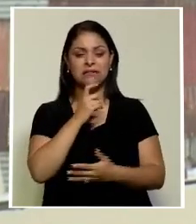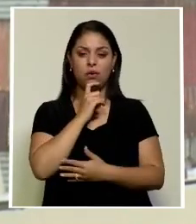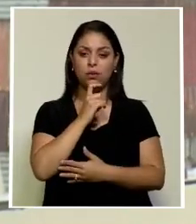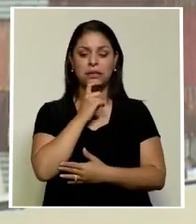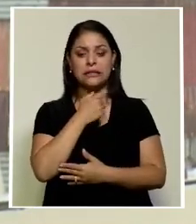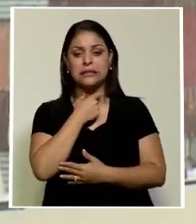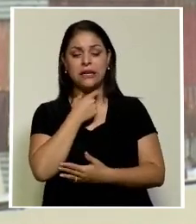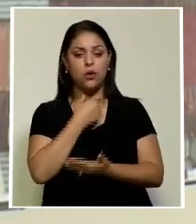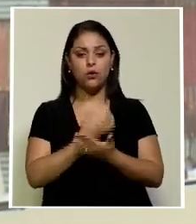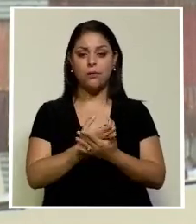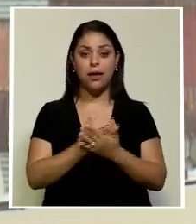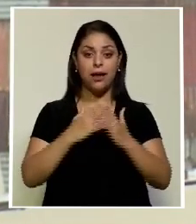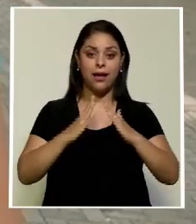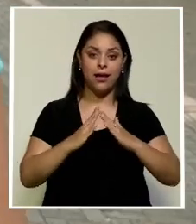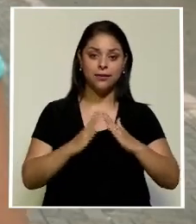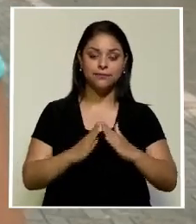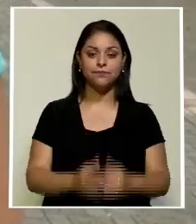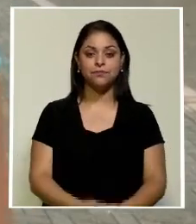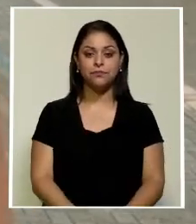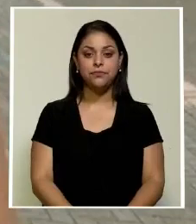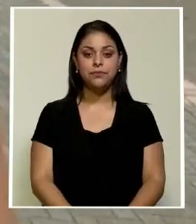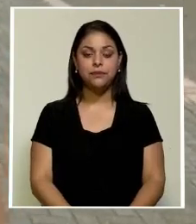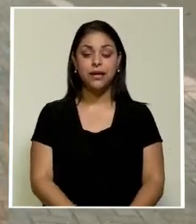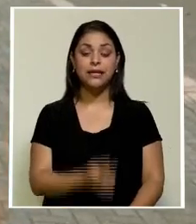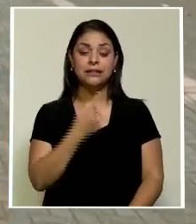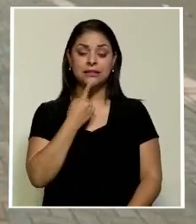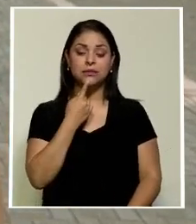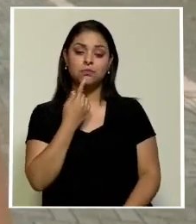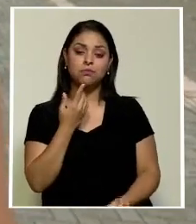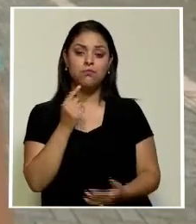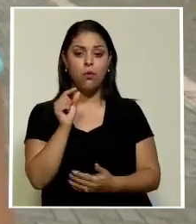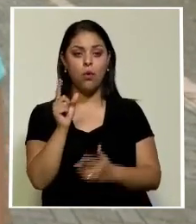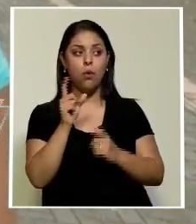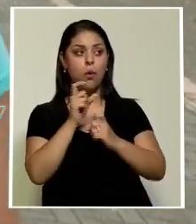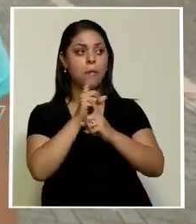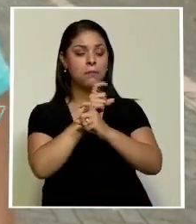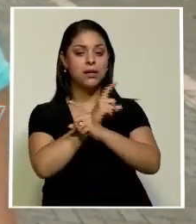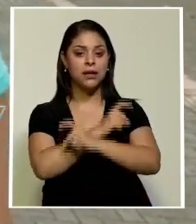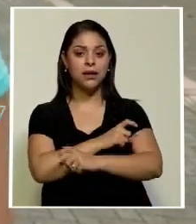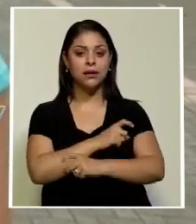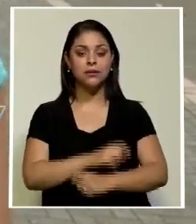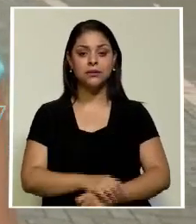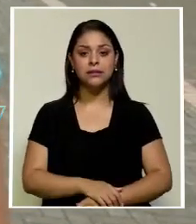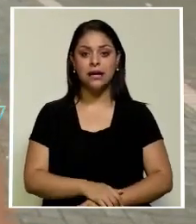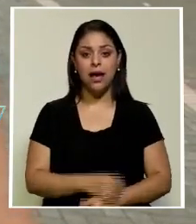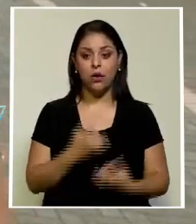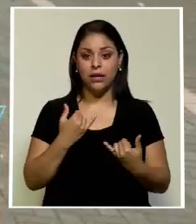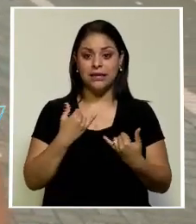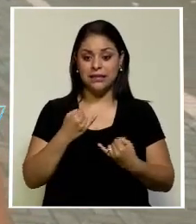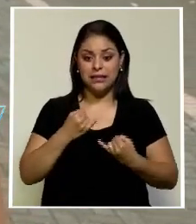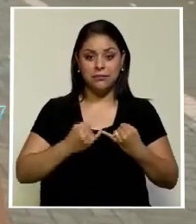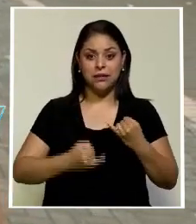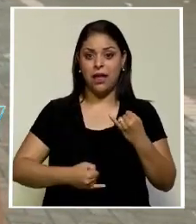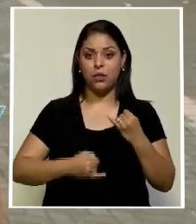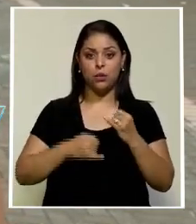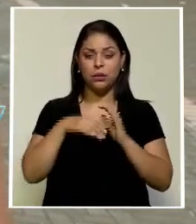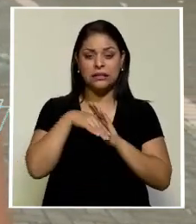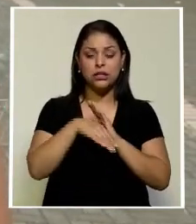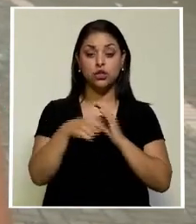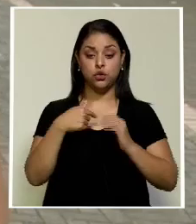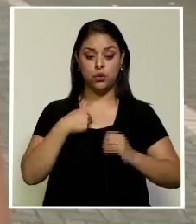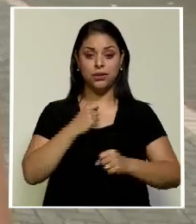sus hogares. Bueno, sí, un poco complejo, porque de hecho venimos saliendo de una crisis, ¿verdad? Yo soy trabajadora